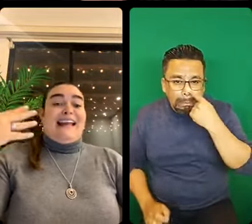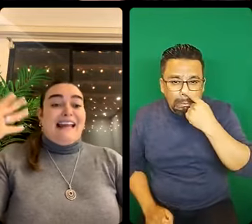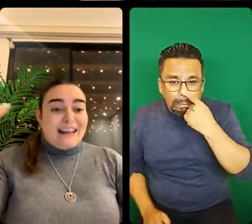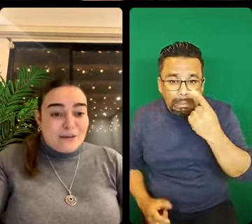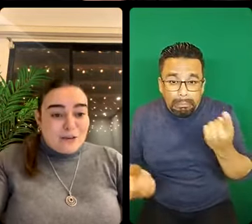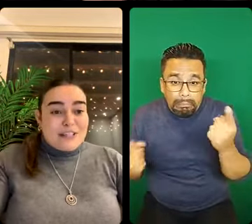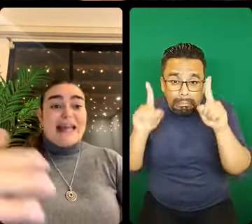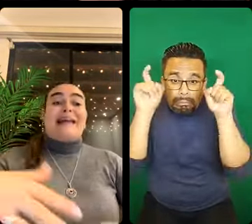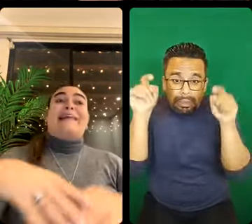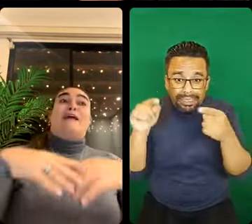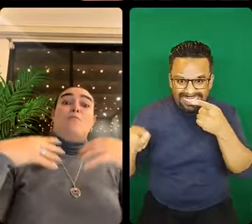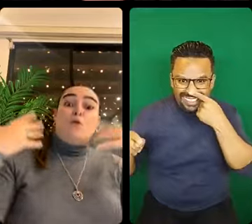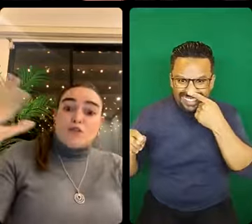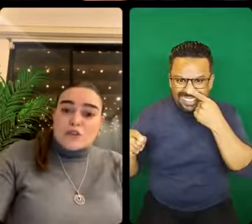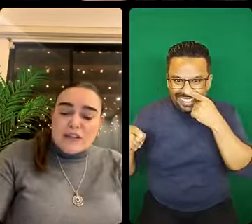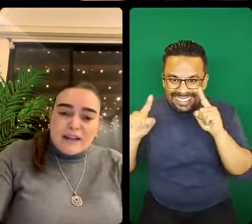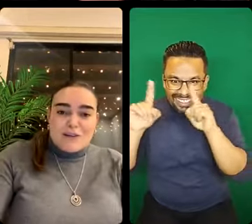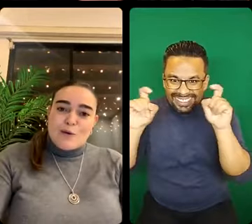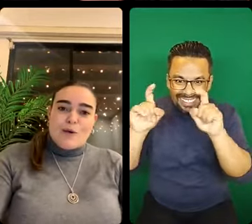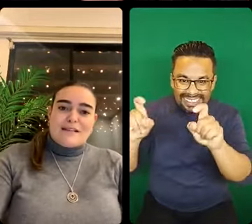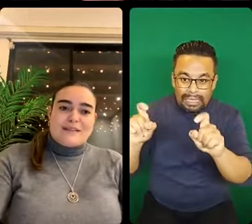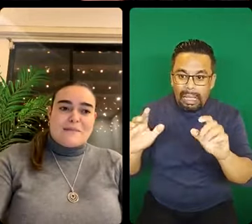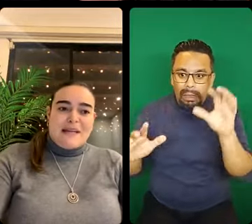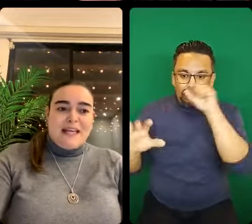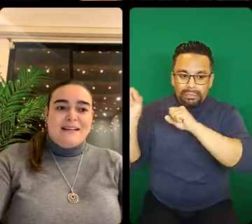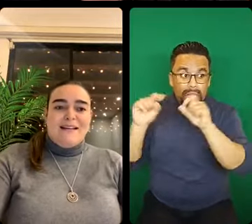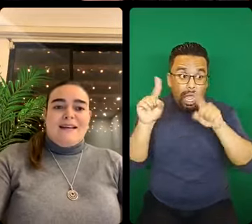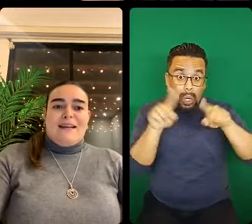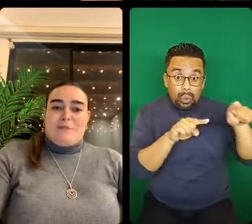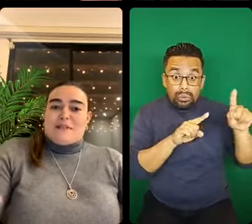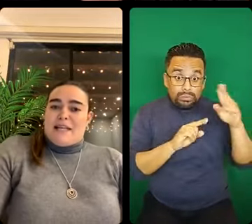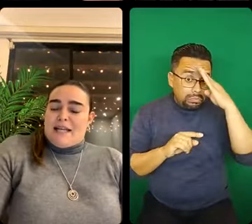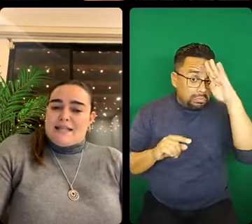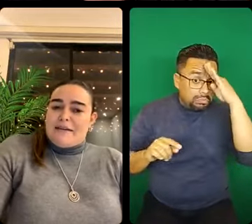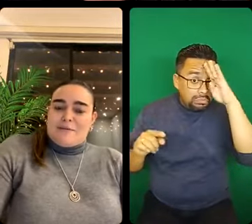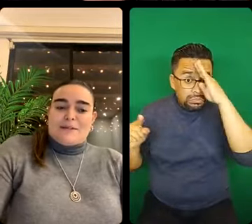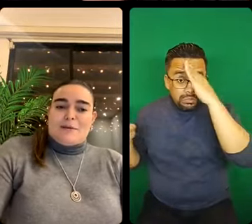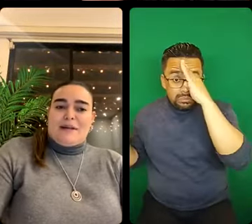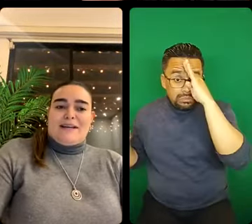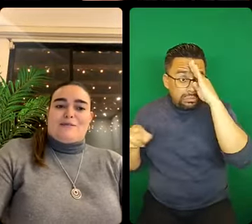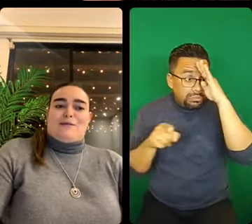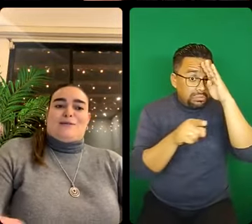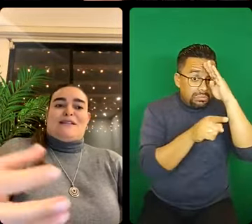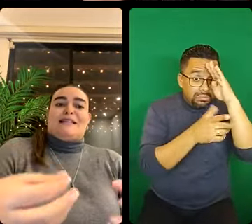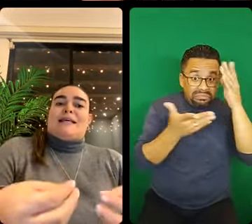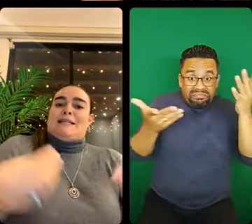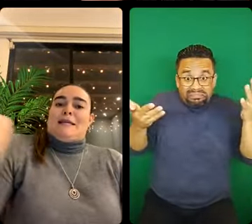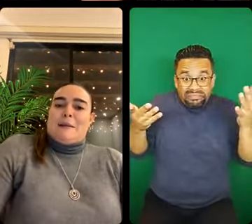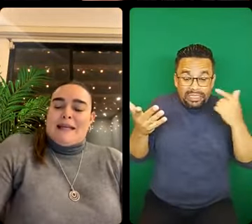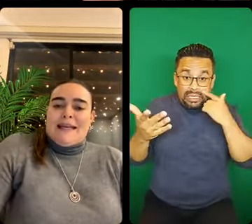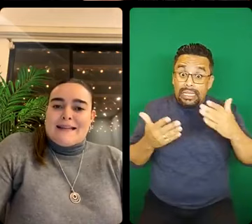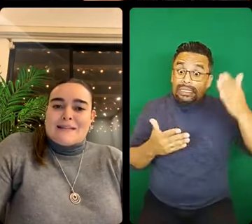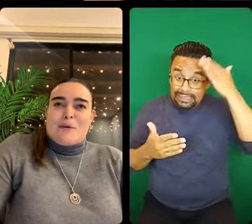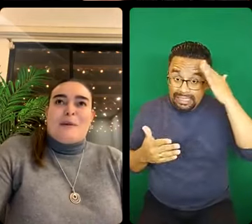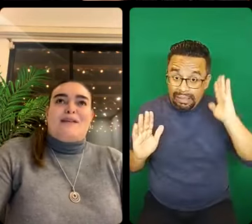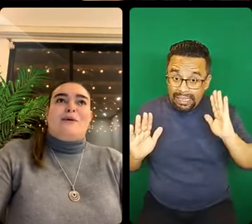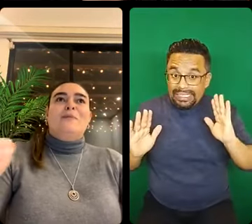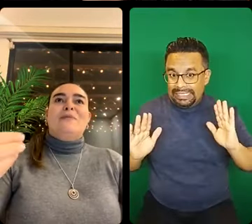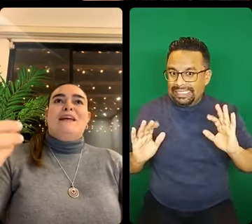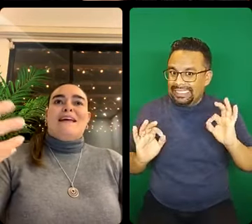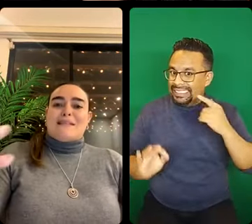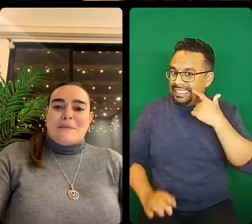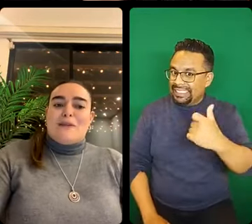genera curiosidad, que muchos tienen dudas también y pues que quieren saber más sobre esto. Entonces, qué chévere que en este